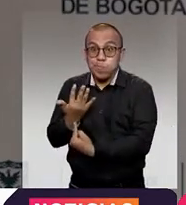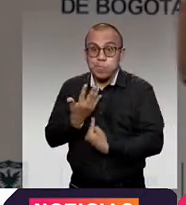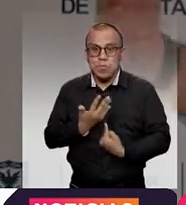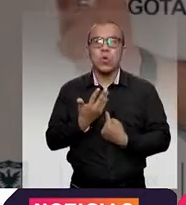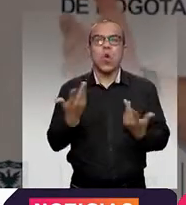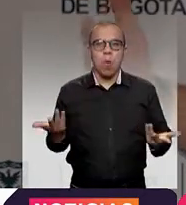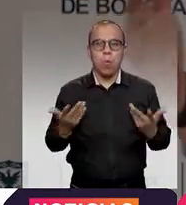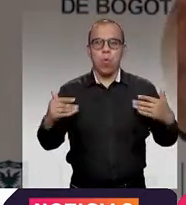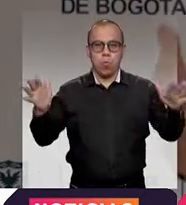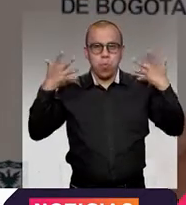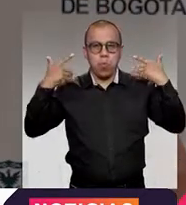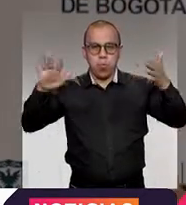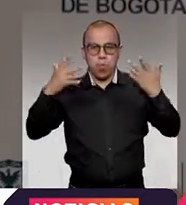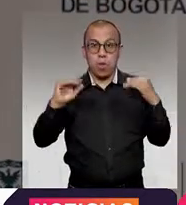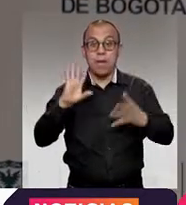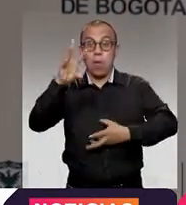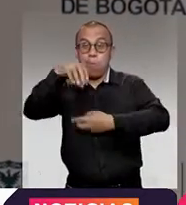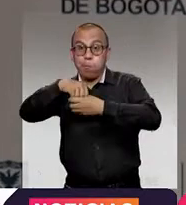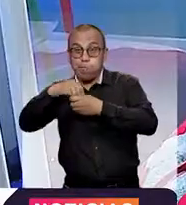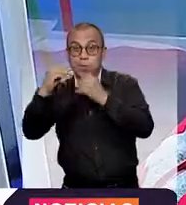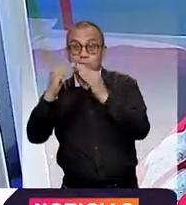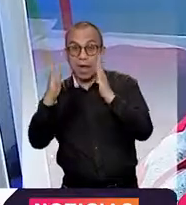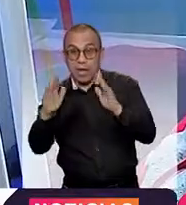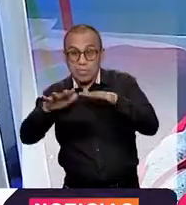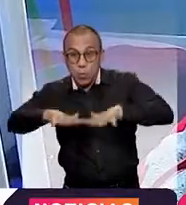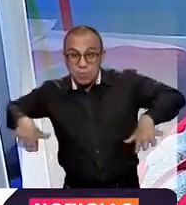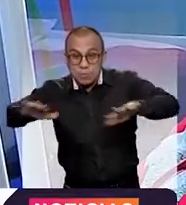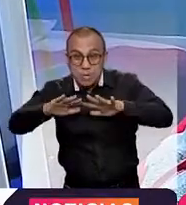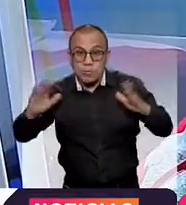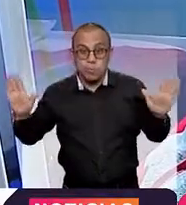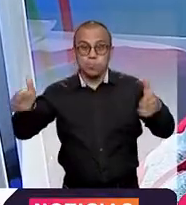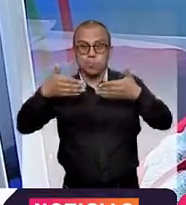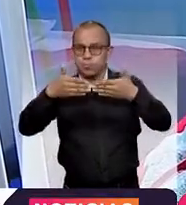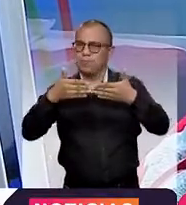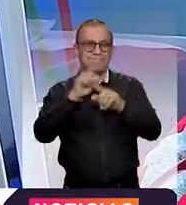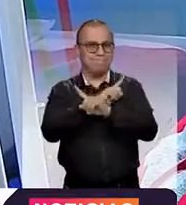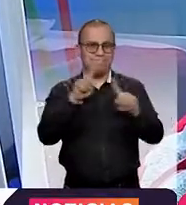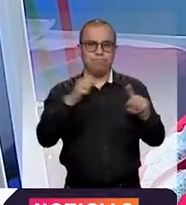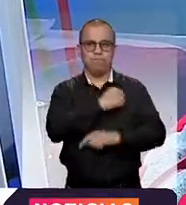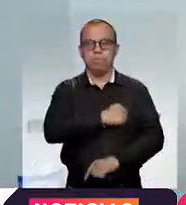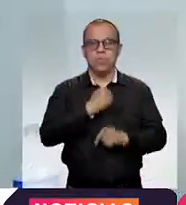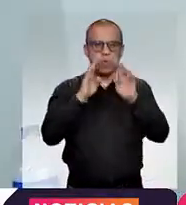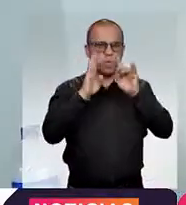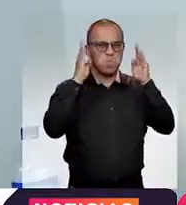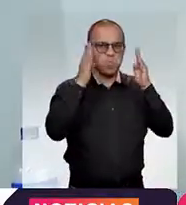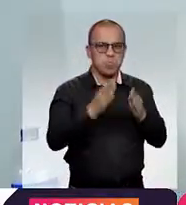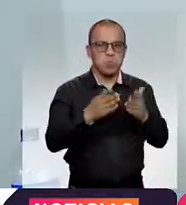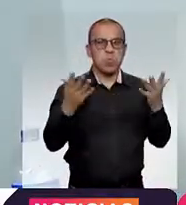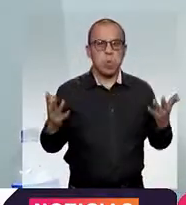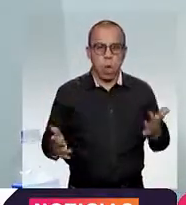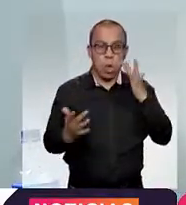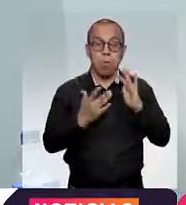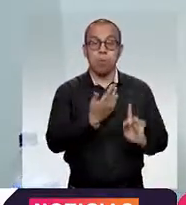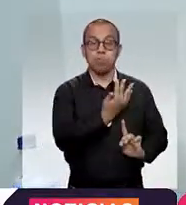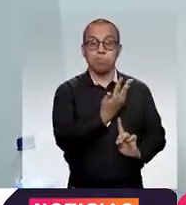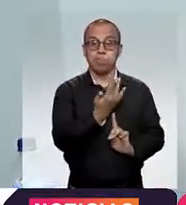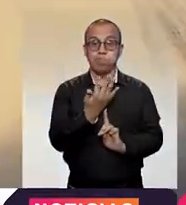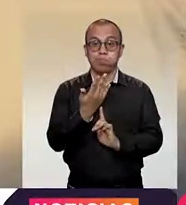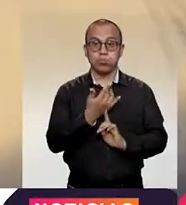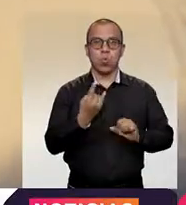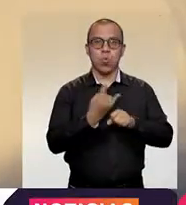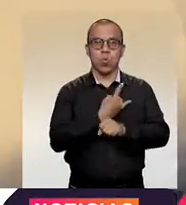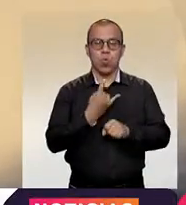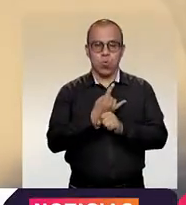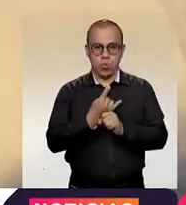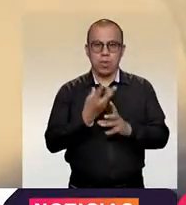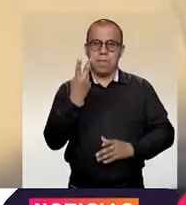al aire libre, nunca en espacios cerrados. Este año las autoridades concentran la atención en los riesgos de prender velas y manipular a